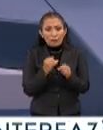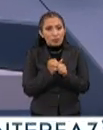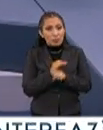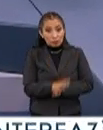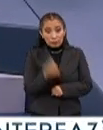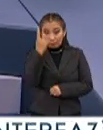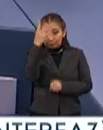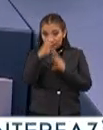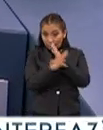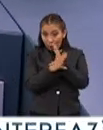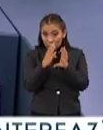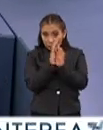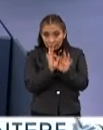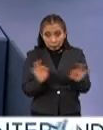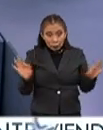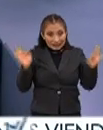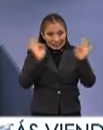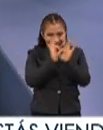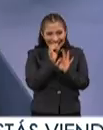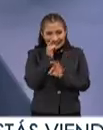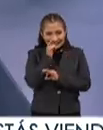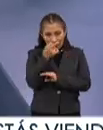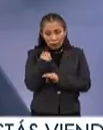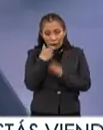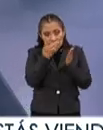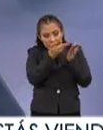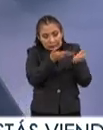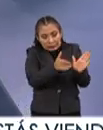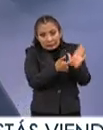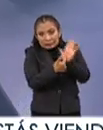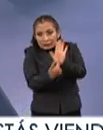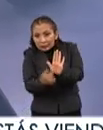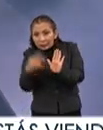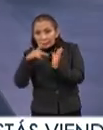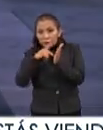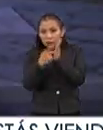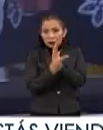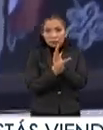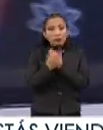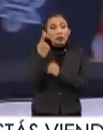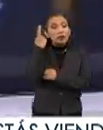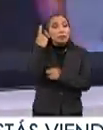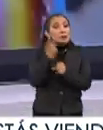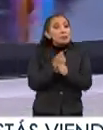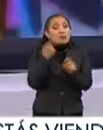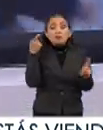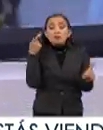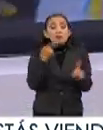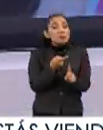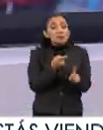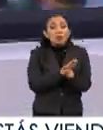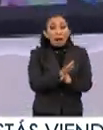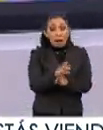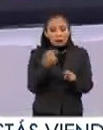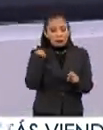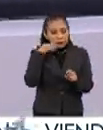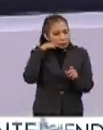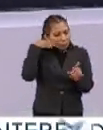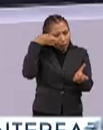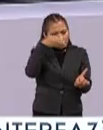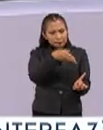muy importante plantear cuando estamos abriendo este proyecto es que una de las finalidades era